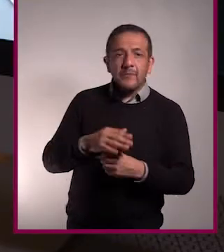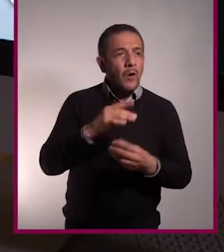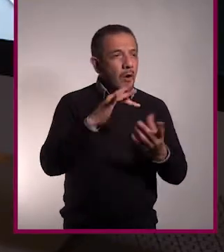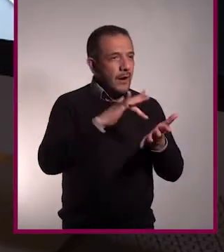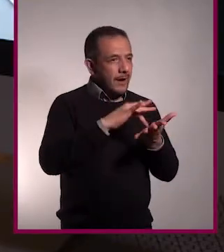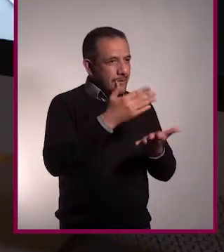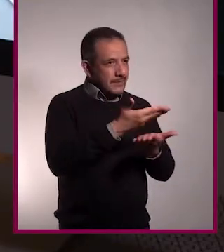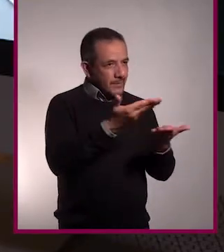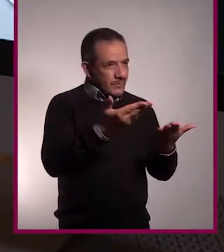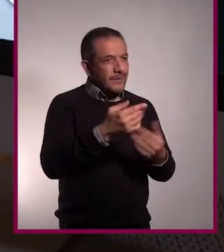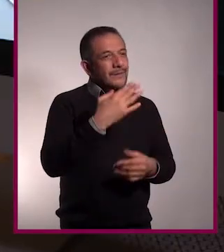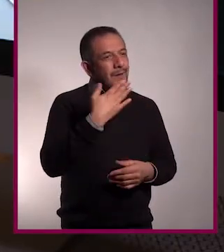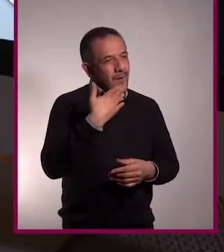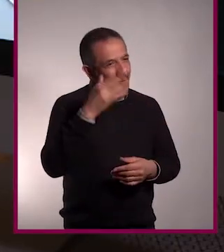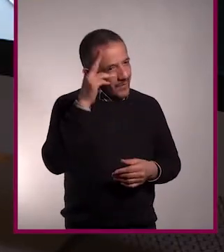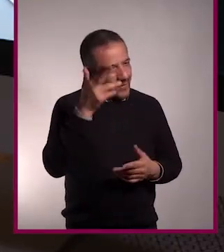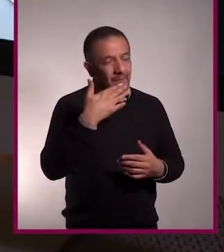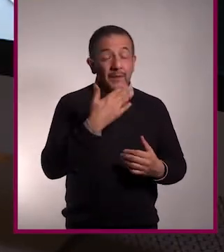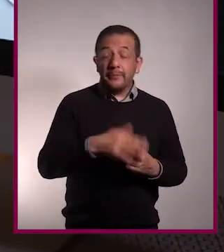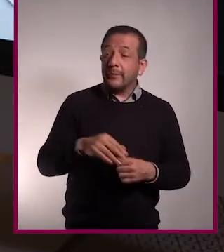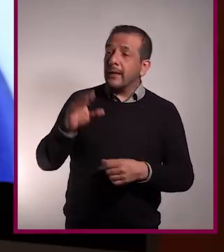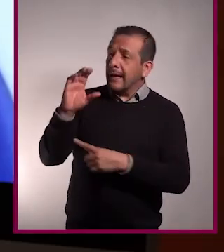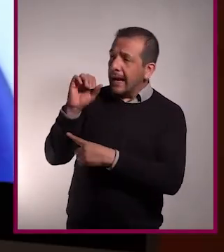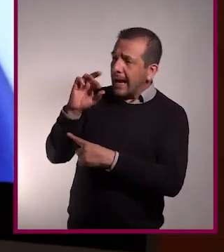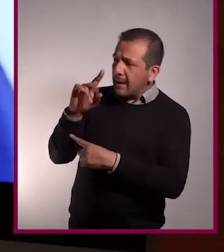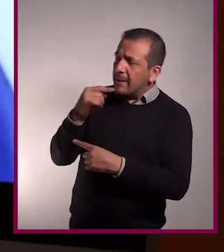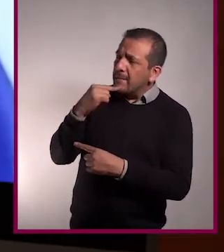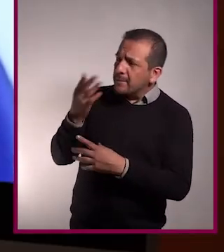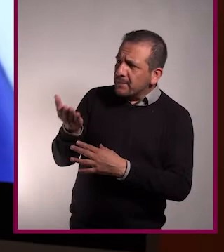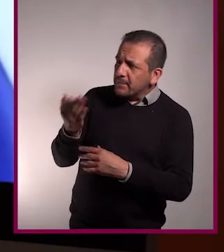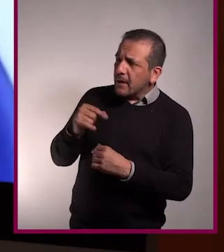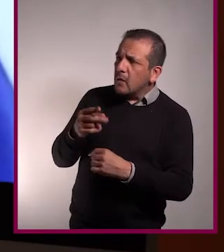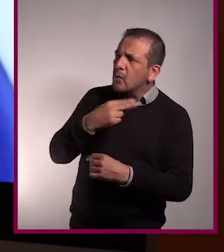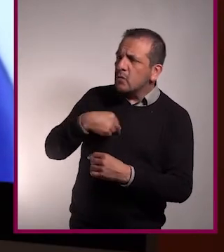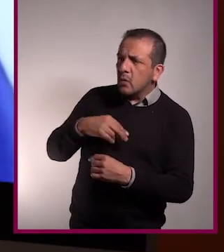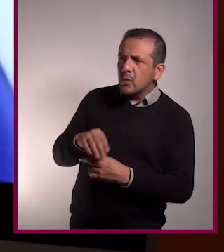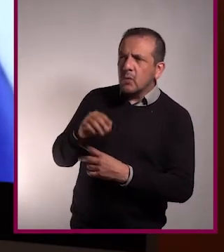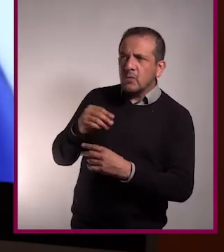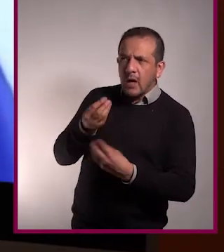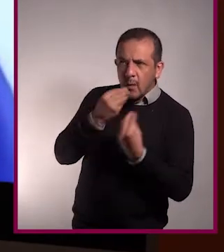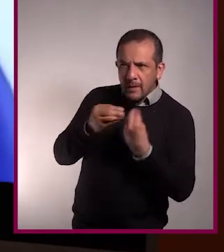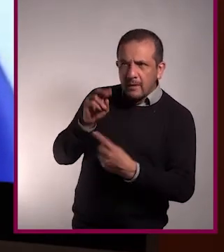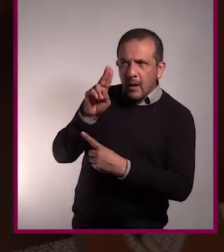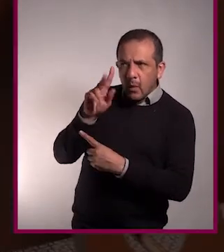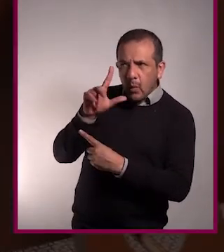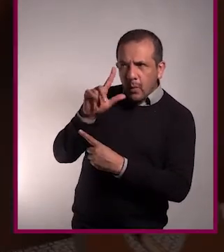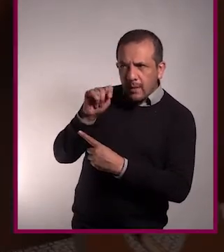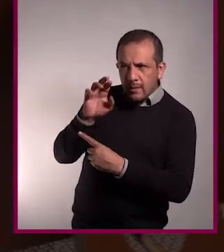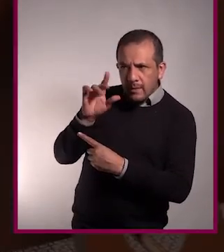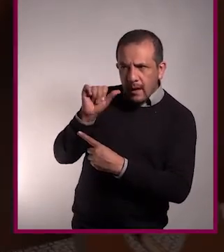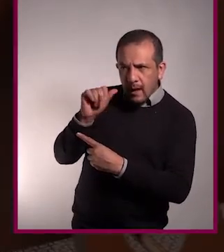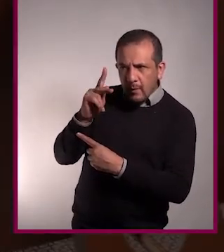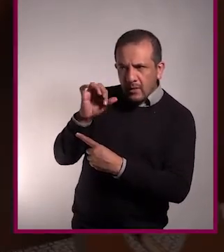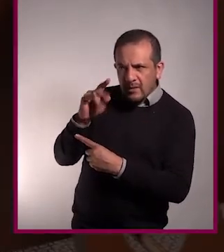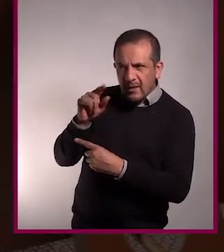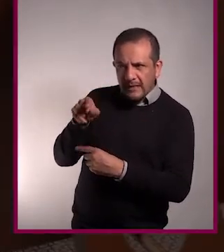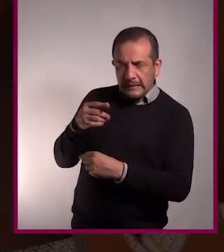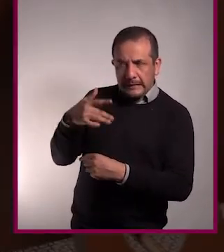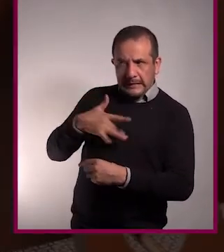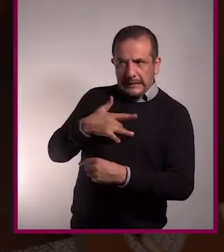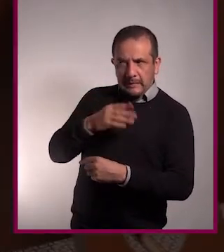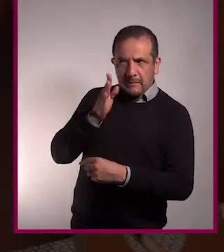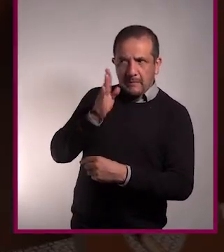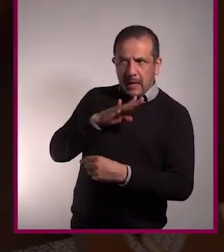Carmen, bienvenida, muchas gracias por estar con nosotros. Muchas gracias, gracias a ustedes. ¿Qué tal? Carmen, cuando escuchamos